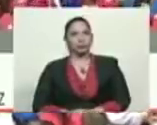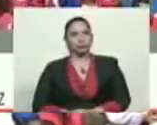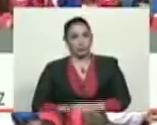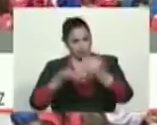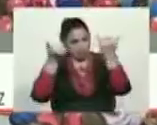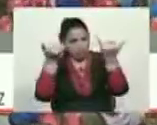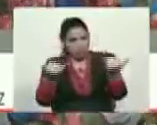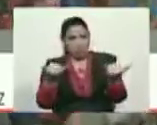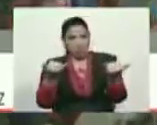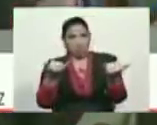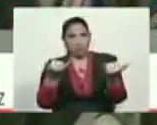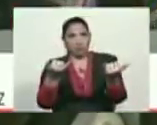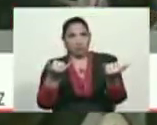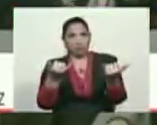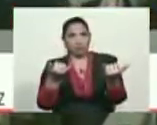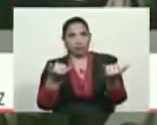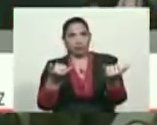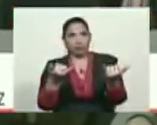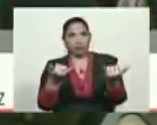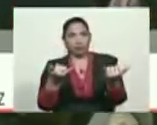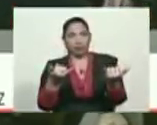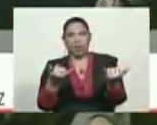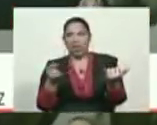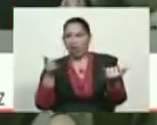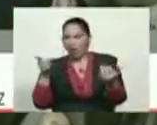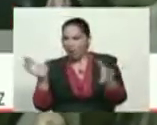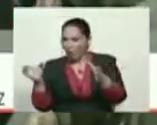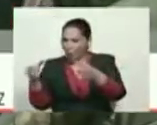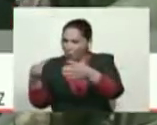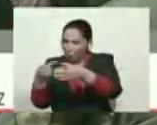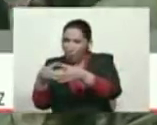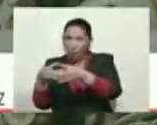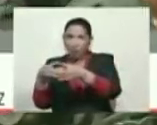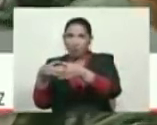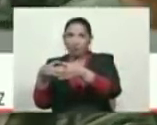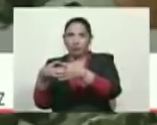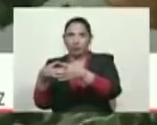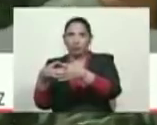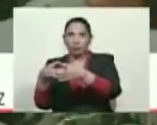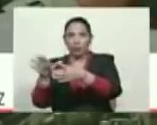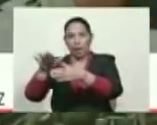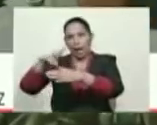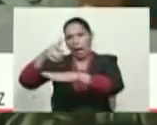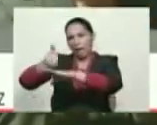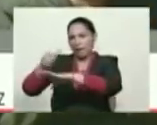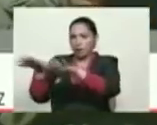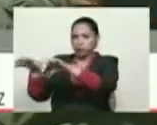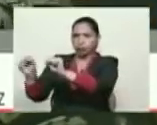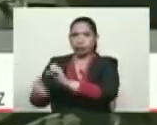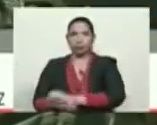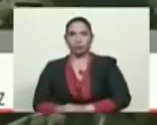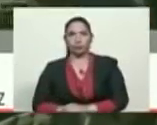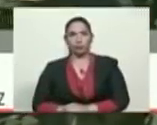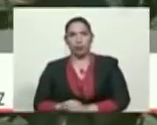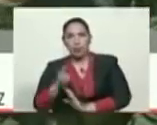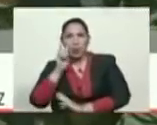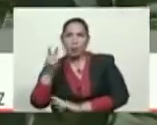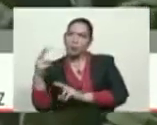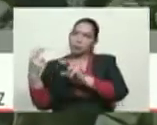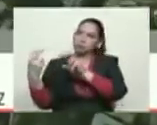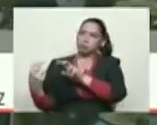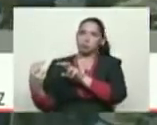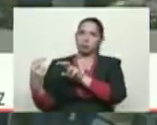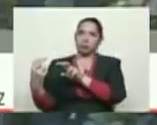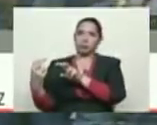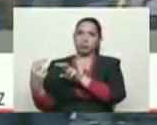Ahora, esos que andan reuniéndose con sus jefes imperiales, que uno los ve sentaditos,